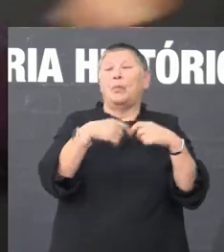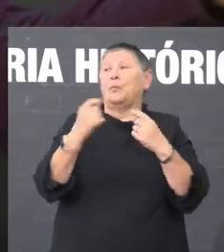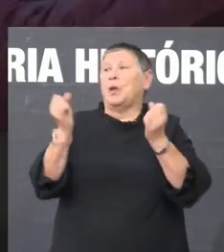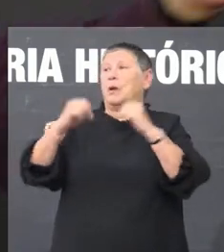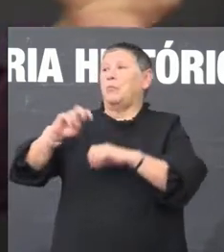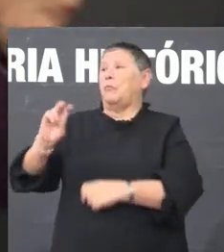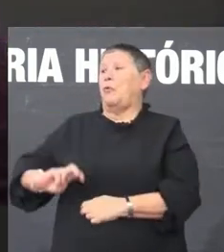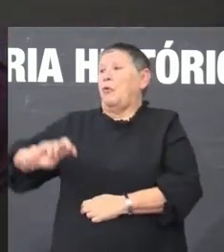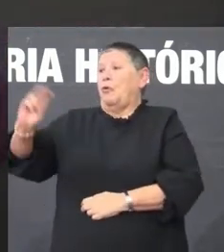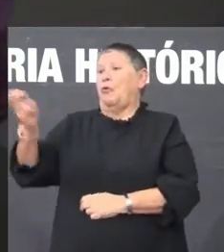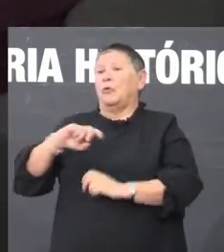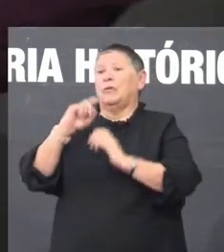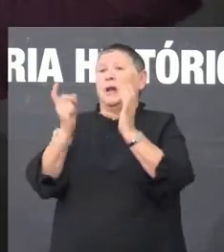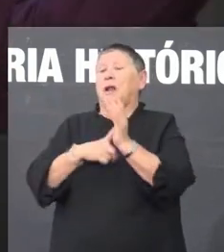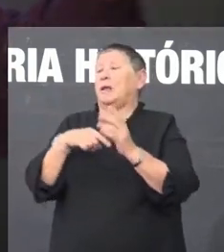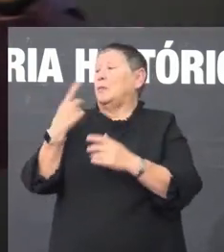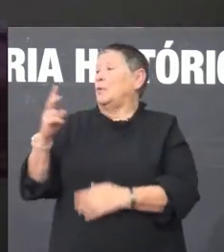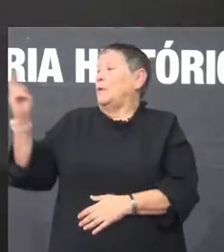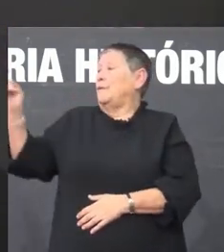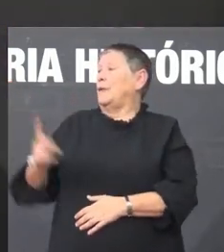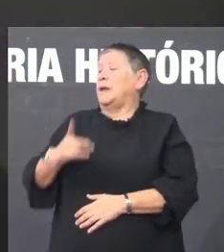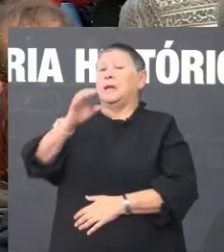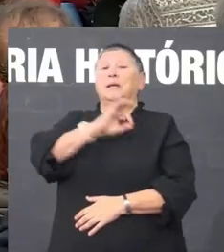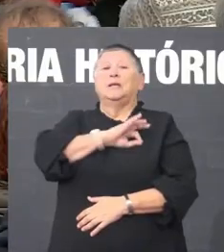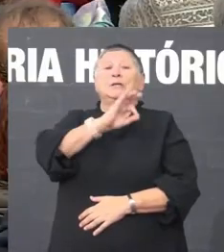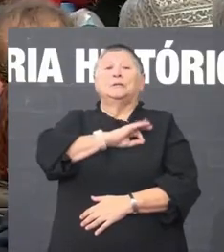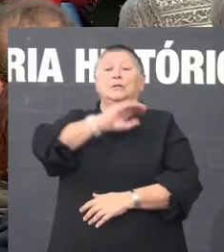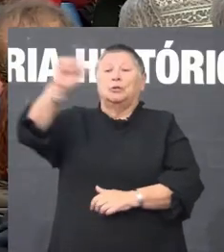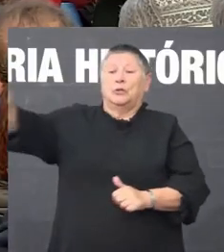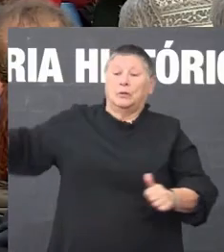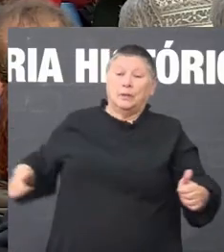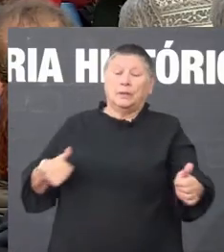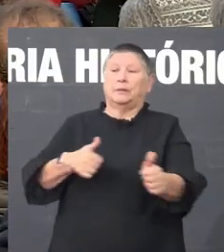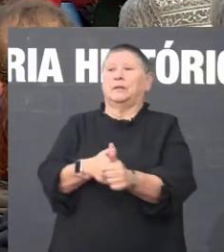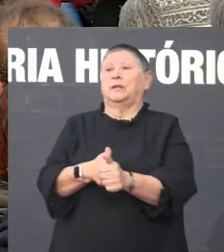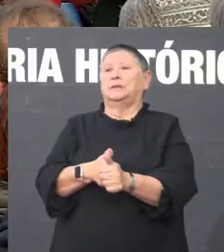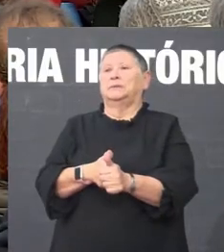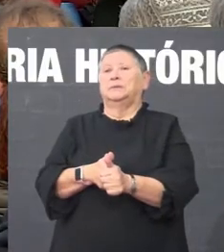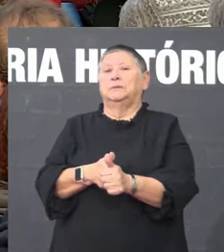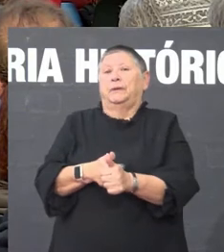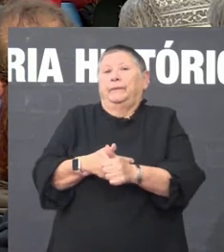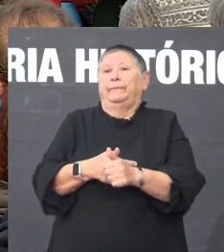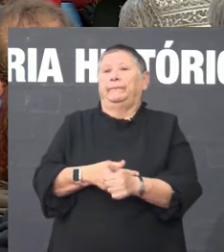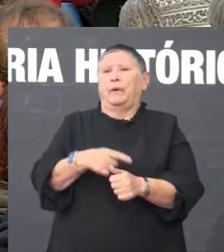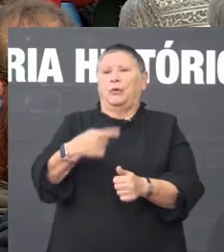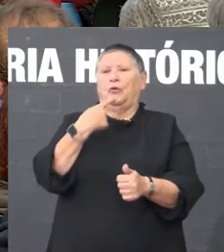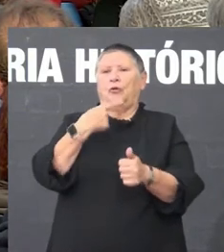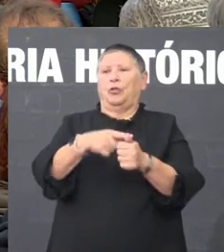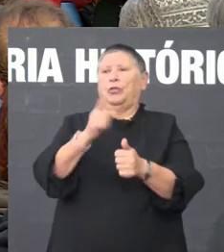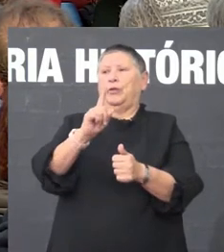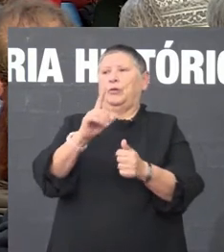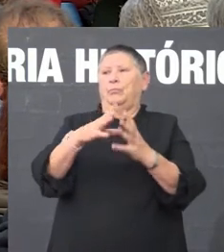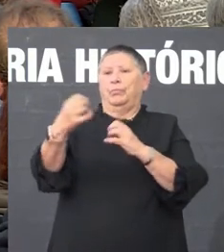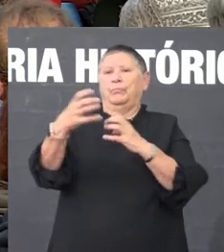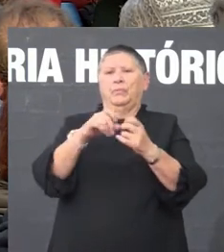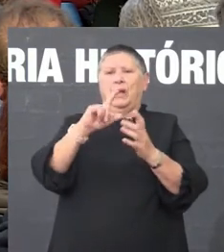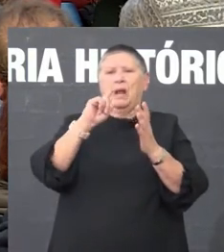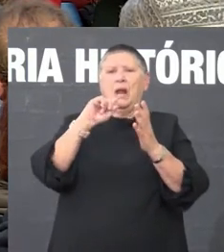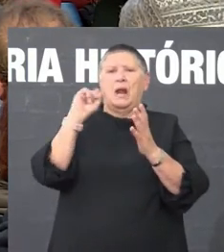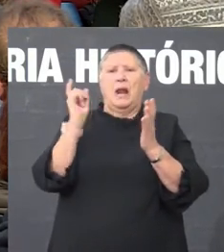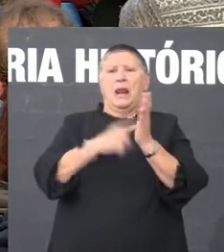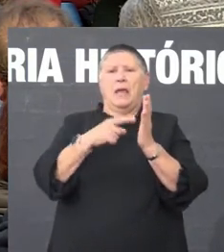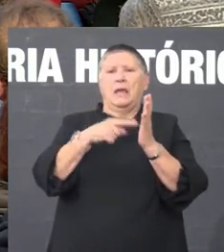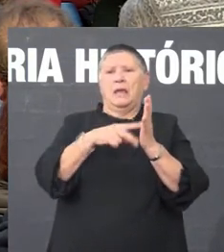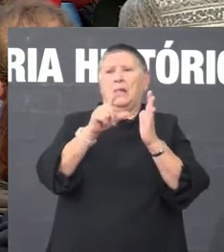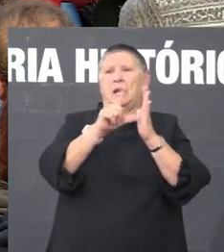repente pues aparece el cepillado de guerra, ¿no? Pero esto no es solo con el estatuto. Esto es con un montón de leyes. O encuentras,